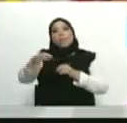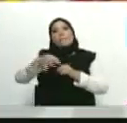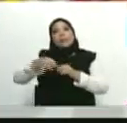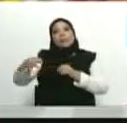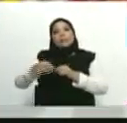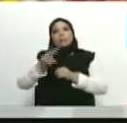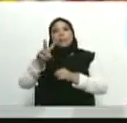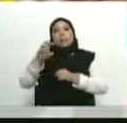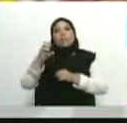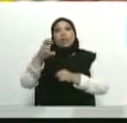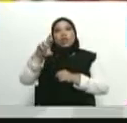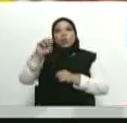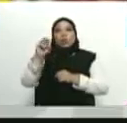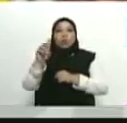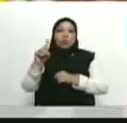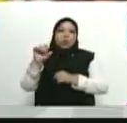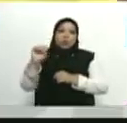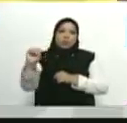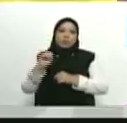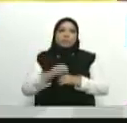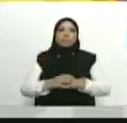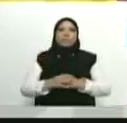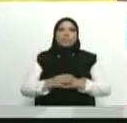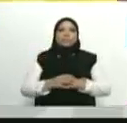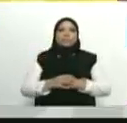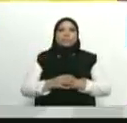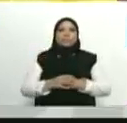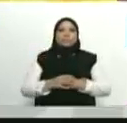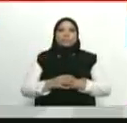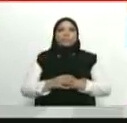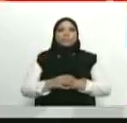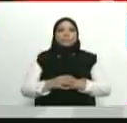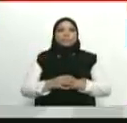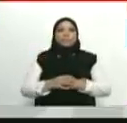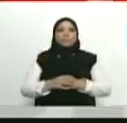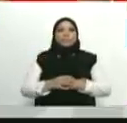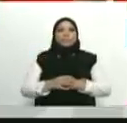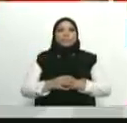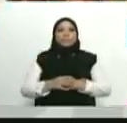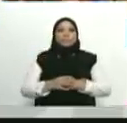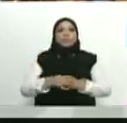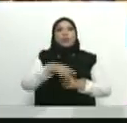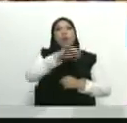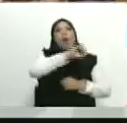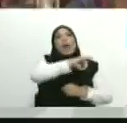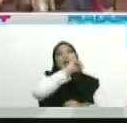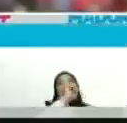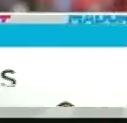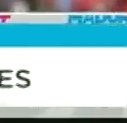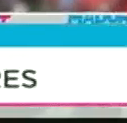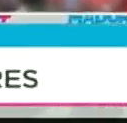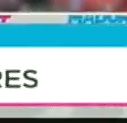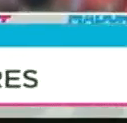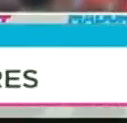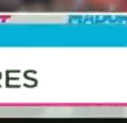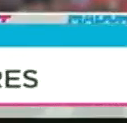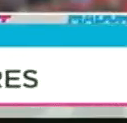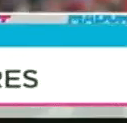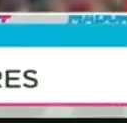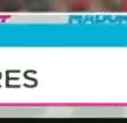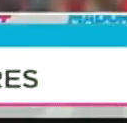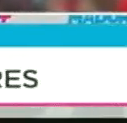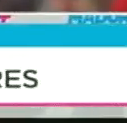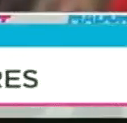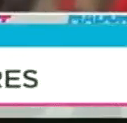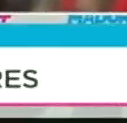Veroes, parroquia El Guayabo. En el Zulia fue impresionante. En el